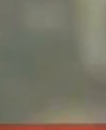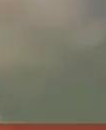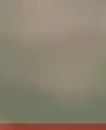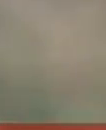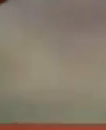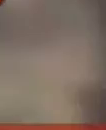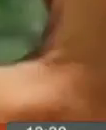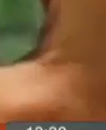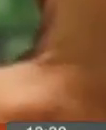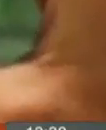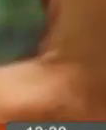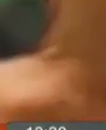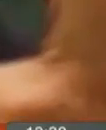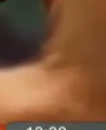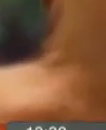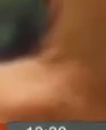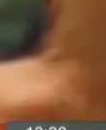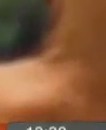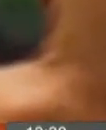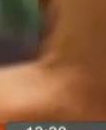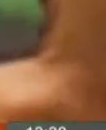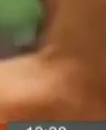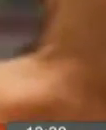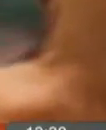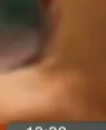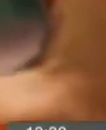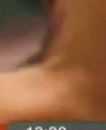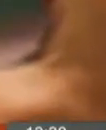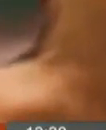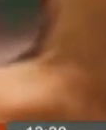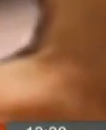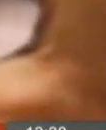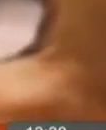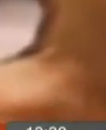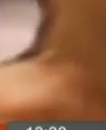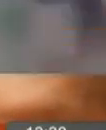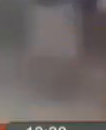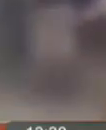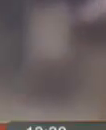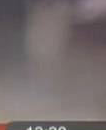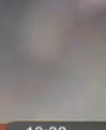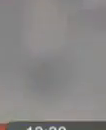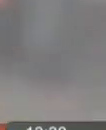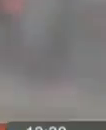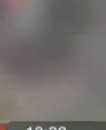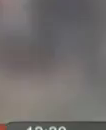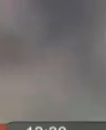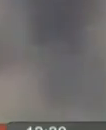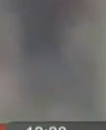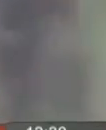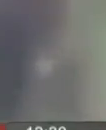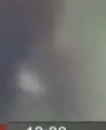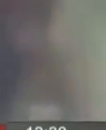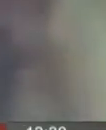770-88444. Reporteros al Día, porque tú eres parte de la noticia. Envía tus imágenes al WhatsApp